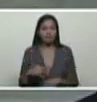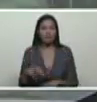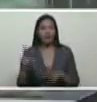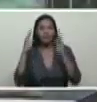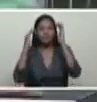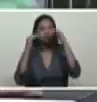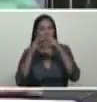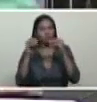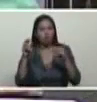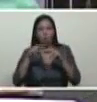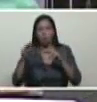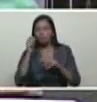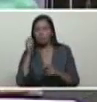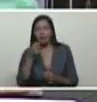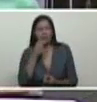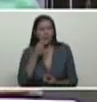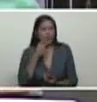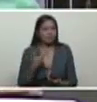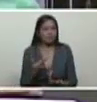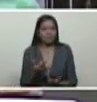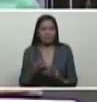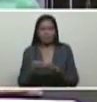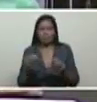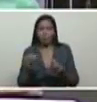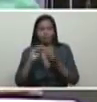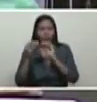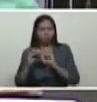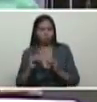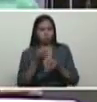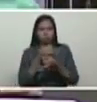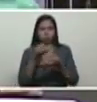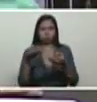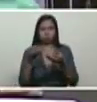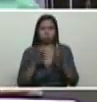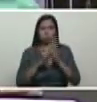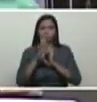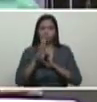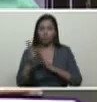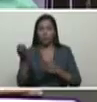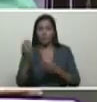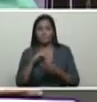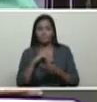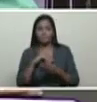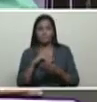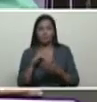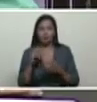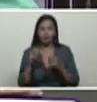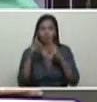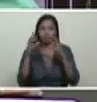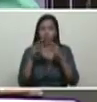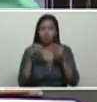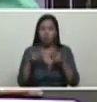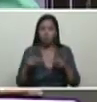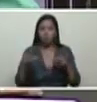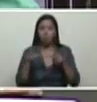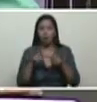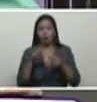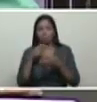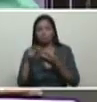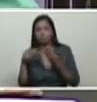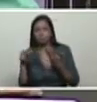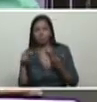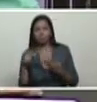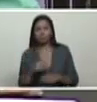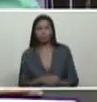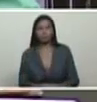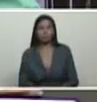niños y niñas, bella, bella, funcional, bien equipada, y seguir avanzando en la inauguración de todas las obras de